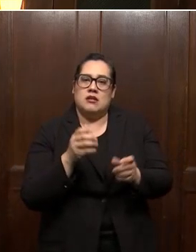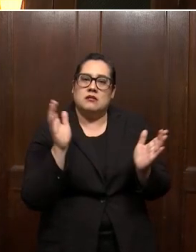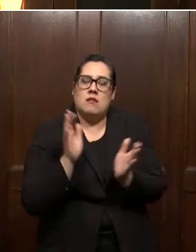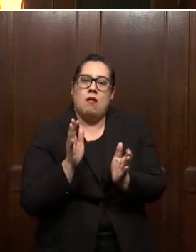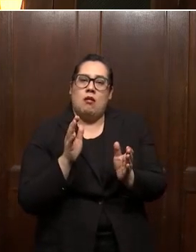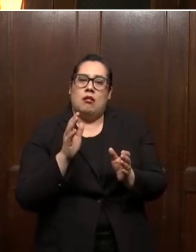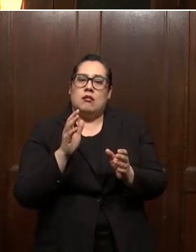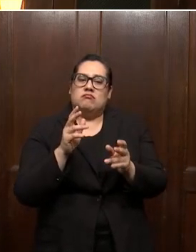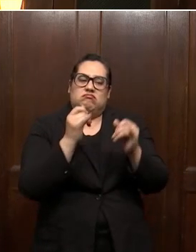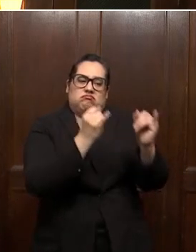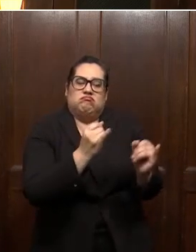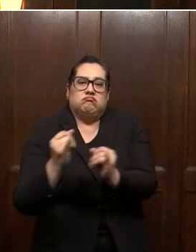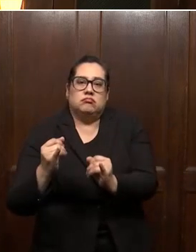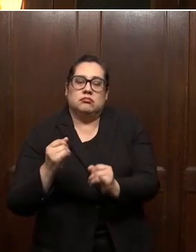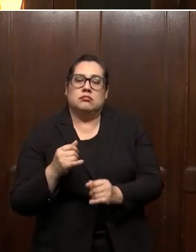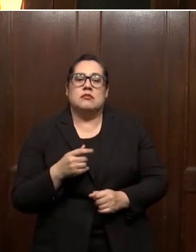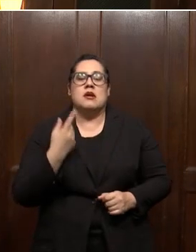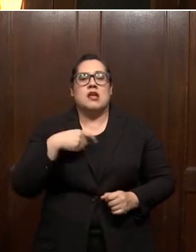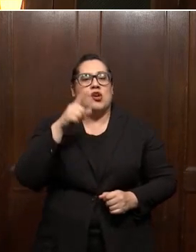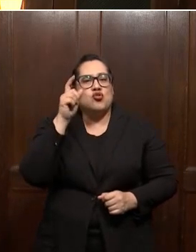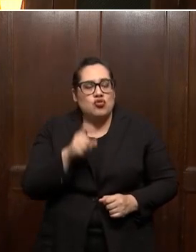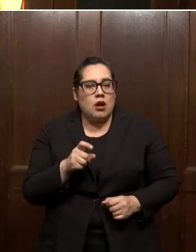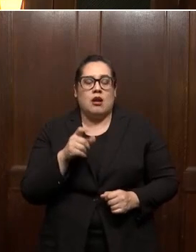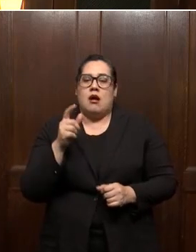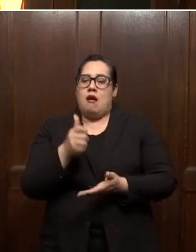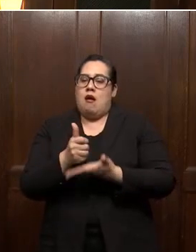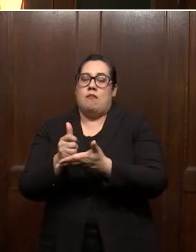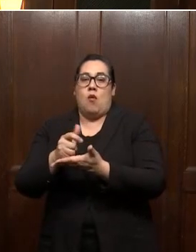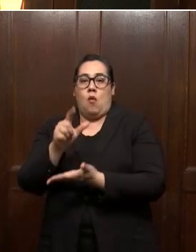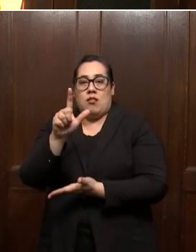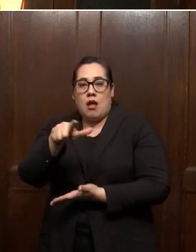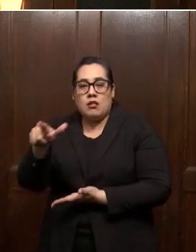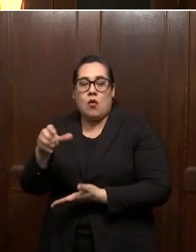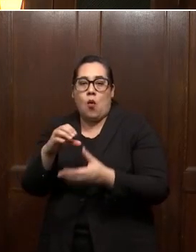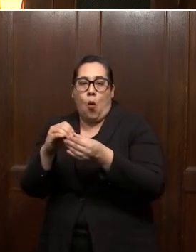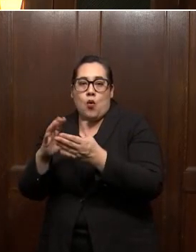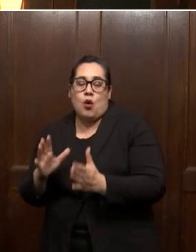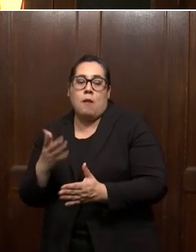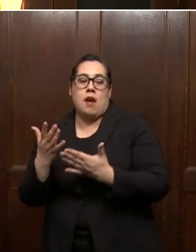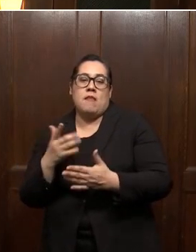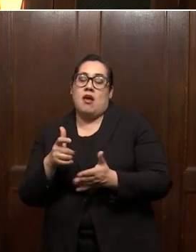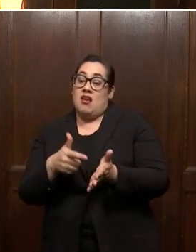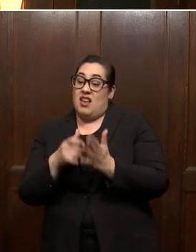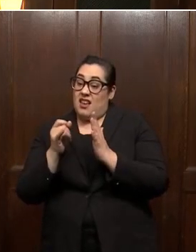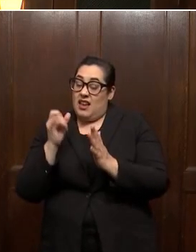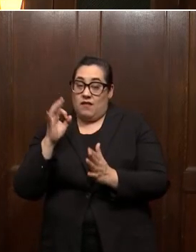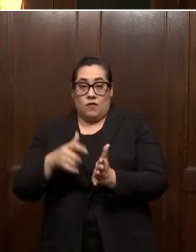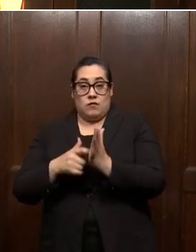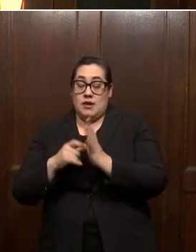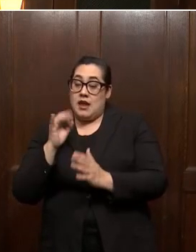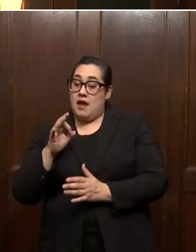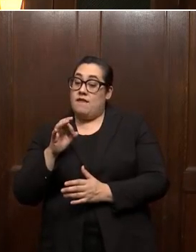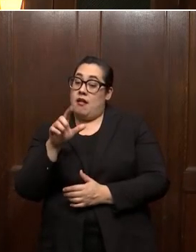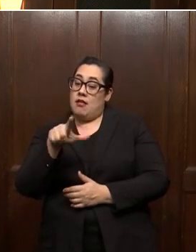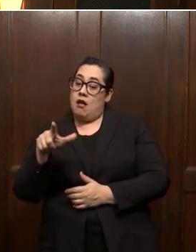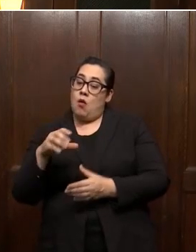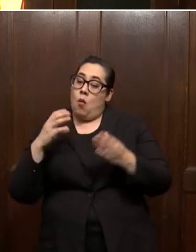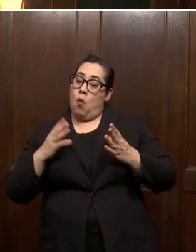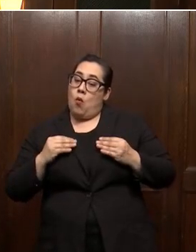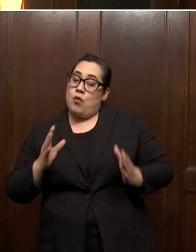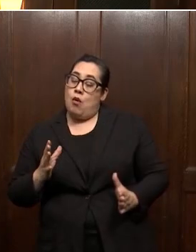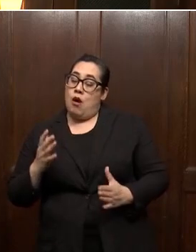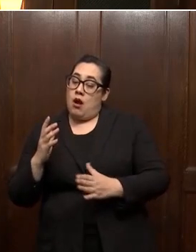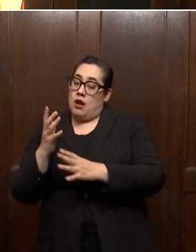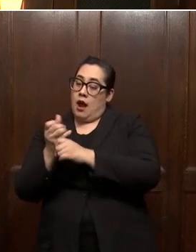los bancos, debe ser asistencia a los dueños y una condición de la asistencia de estos dueños es asistencia